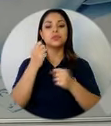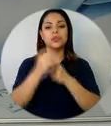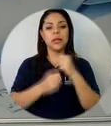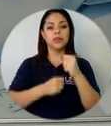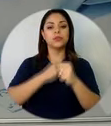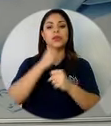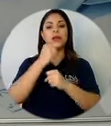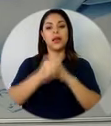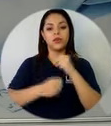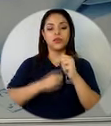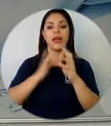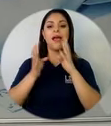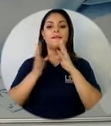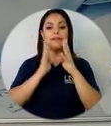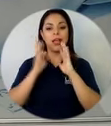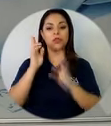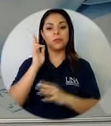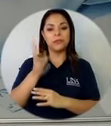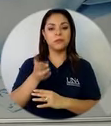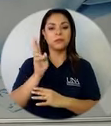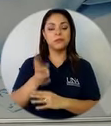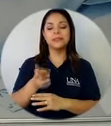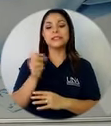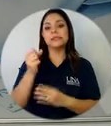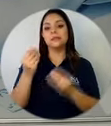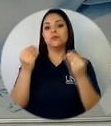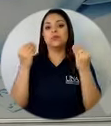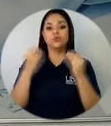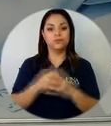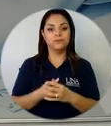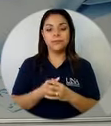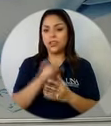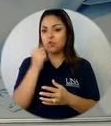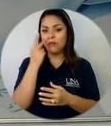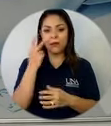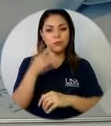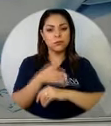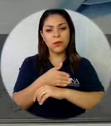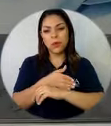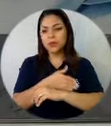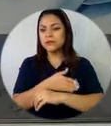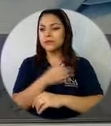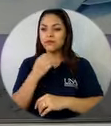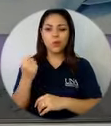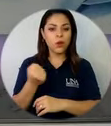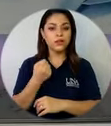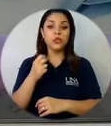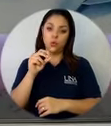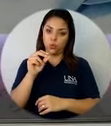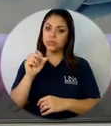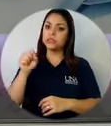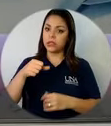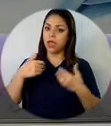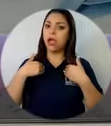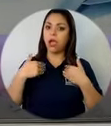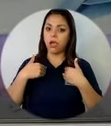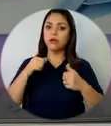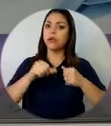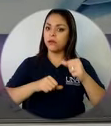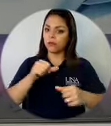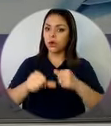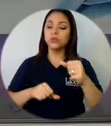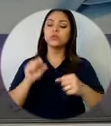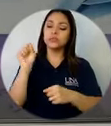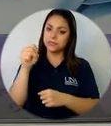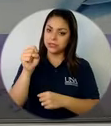hablando sobre esto. Y en demasiados. Sí, y no hemos visto mejoras muy significativas. No significa que no